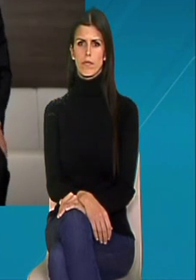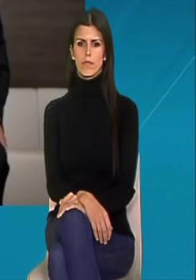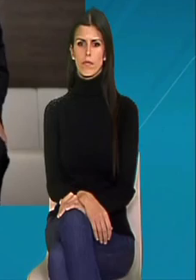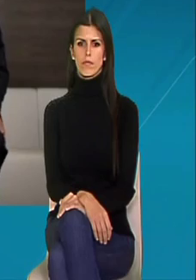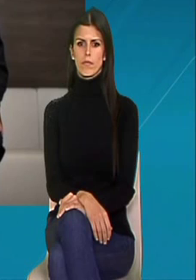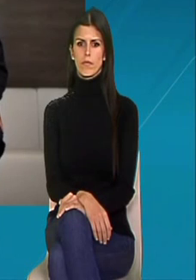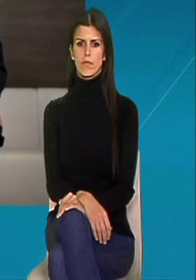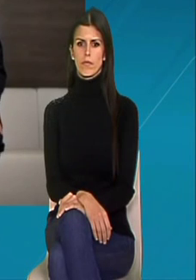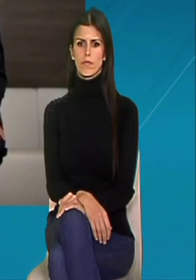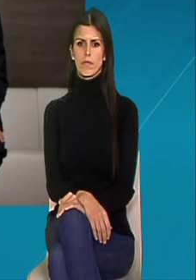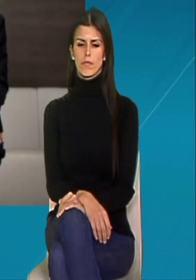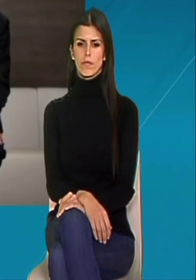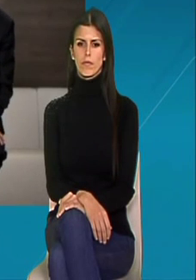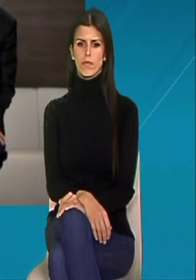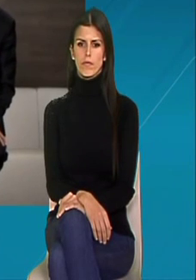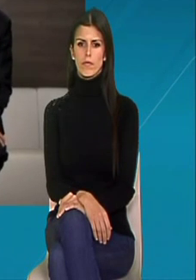¡Gracias!